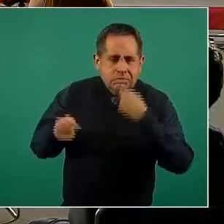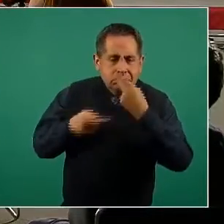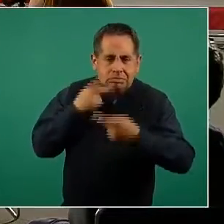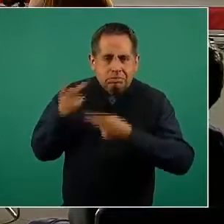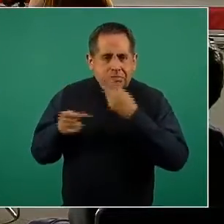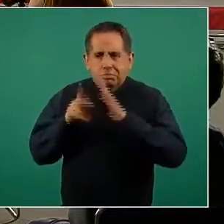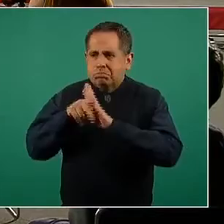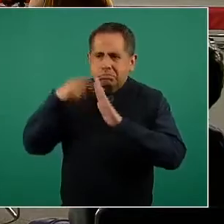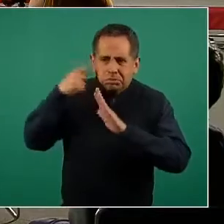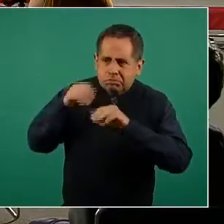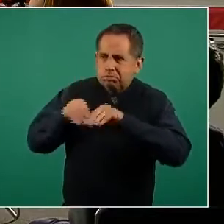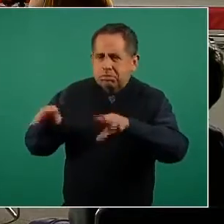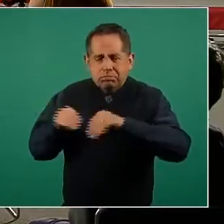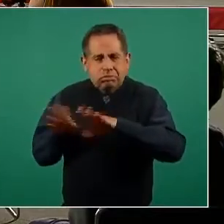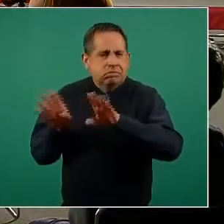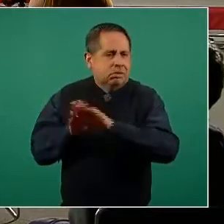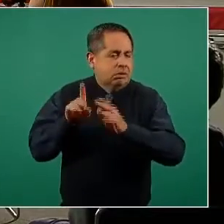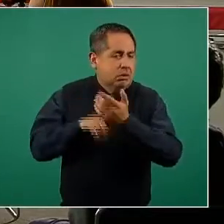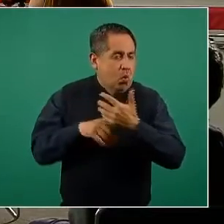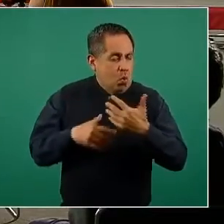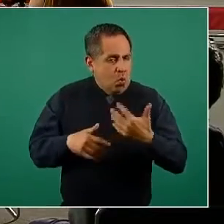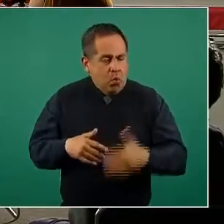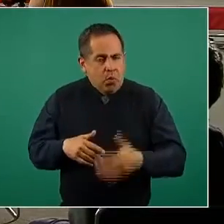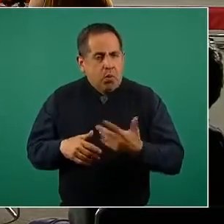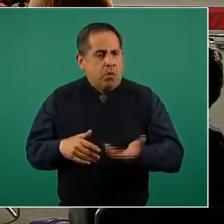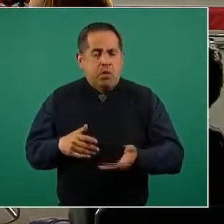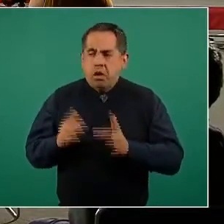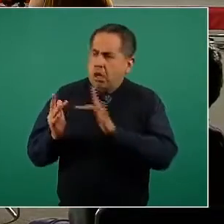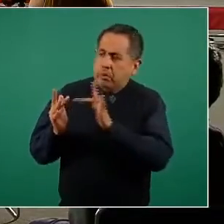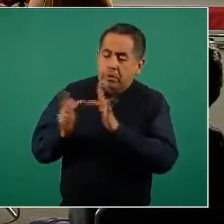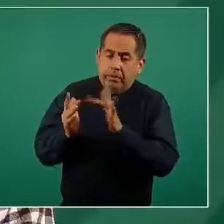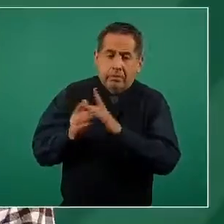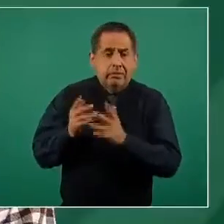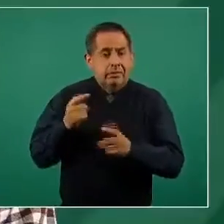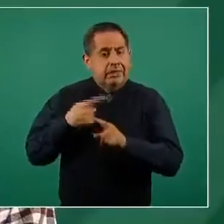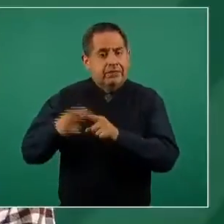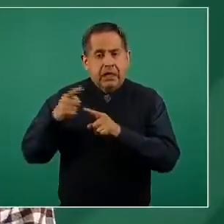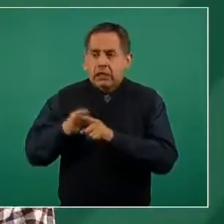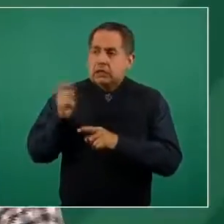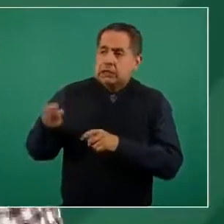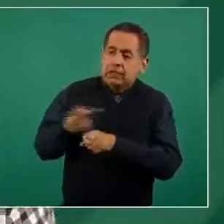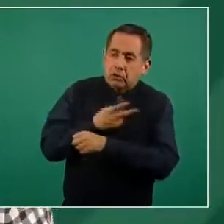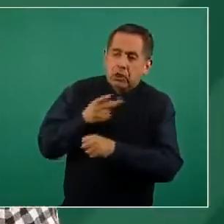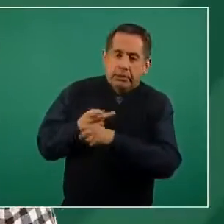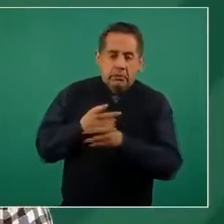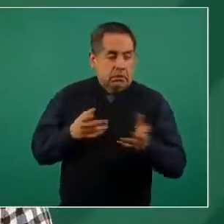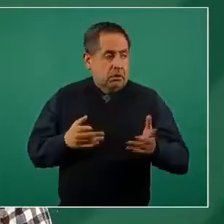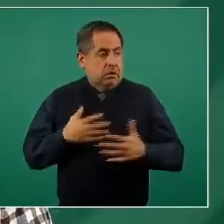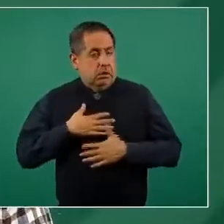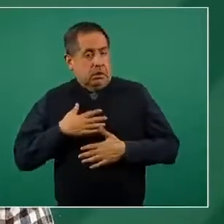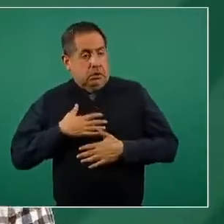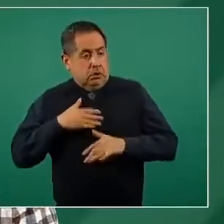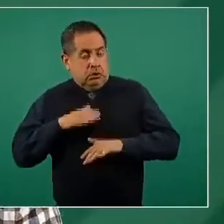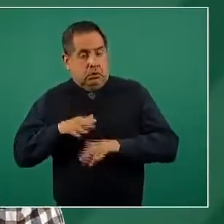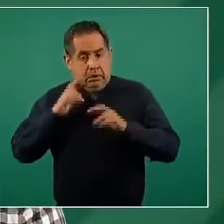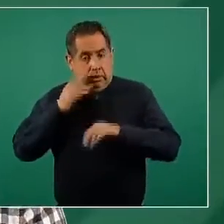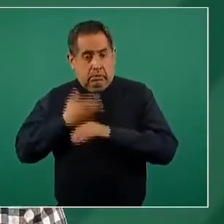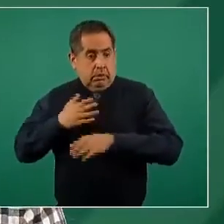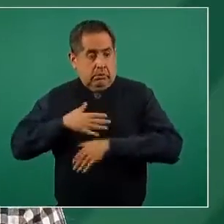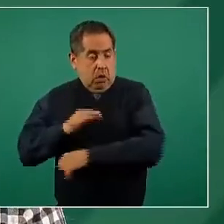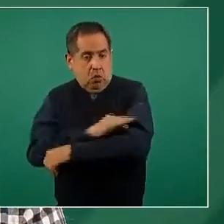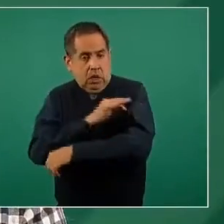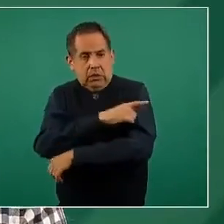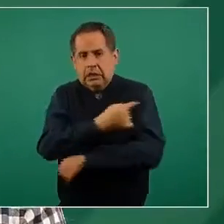en videoconferencias, en seguimiento de varios de los asuntos. En lo que a nosotros respecta, el tema de